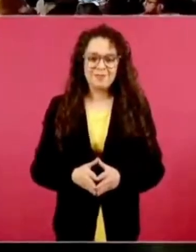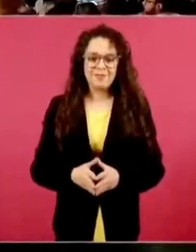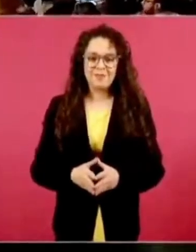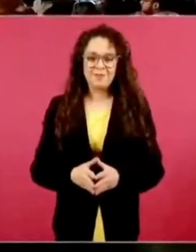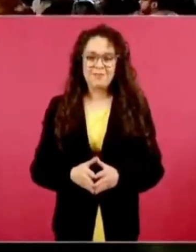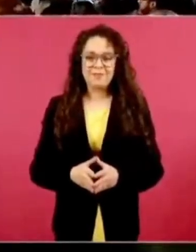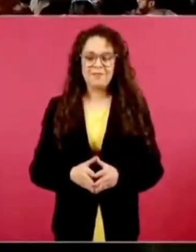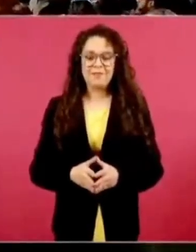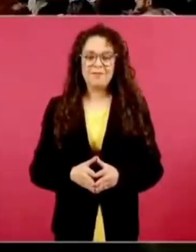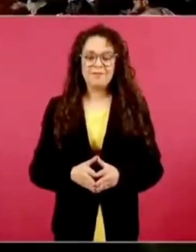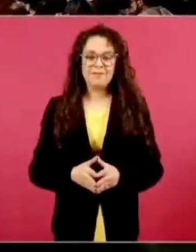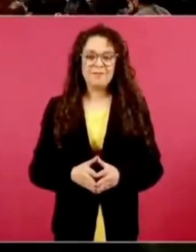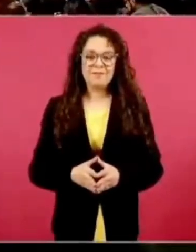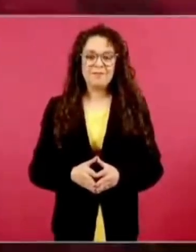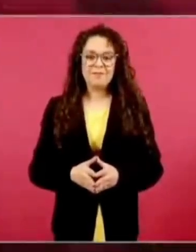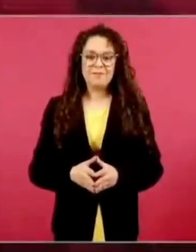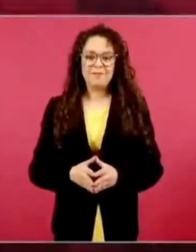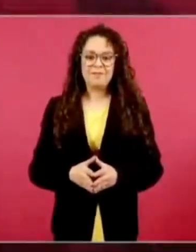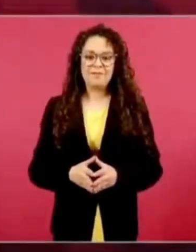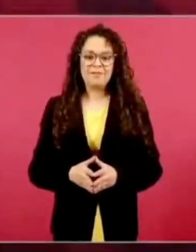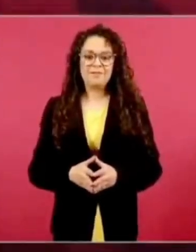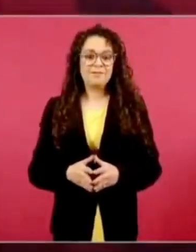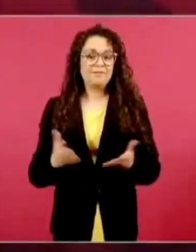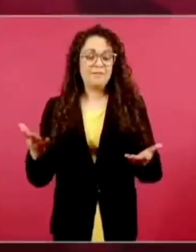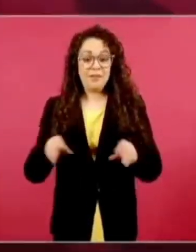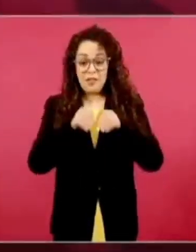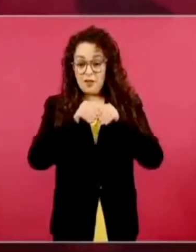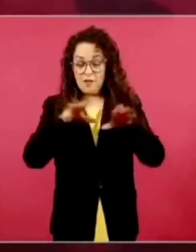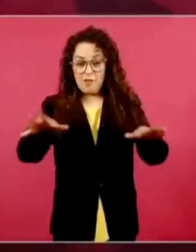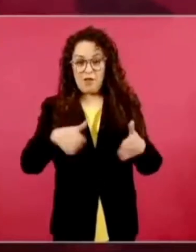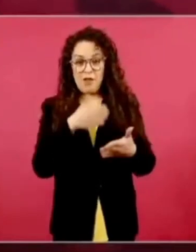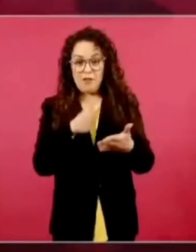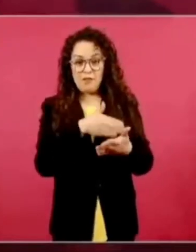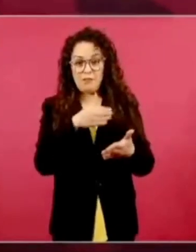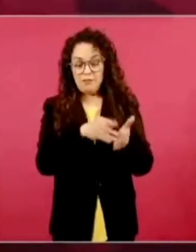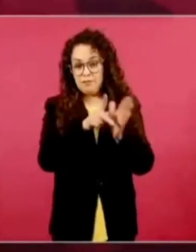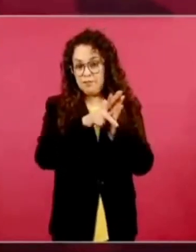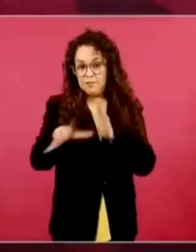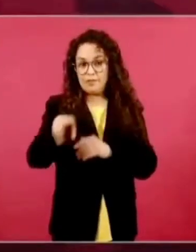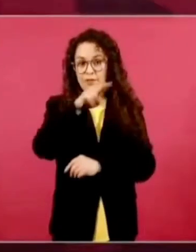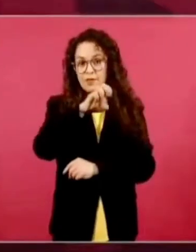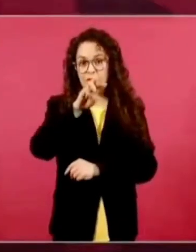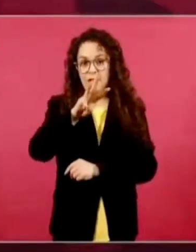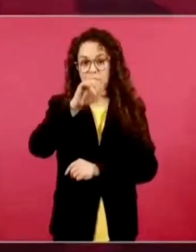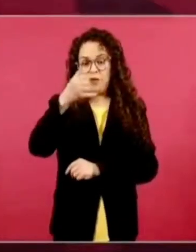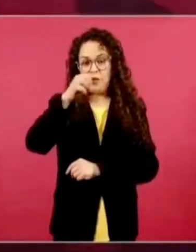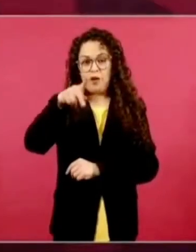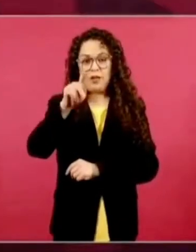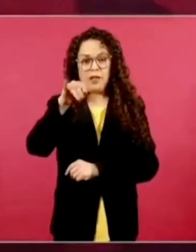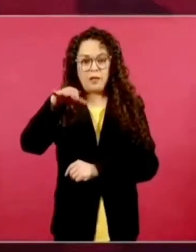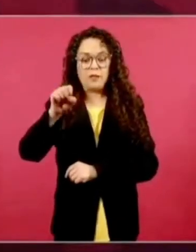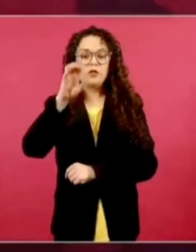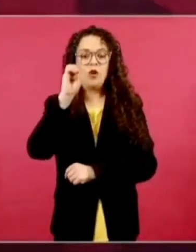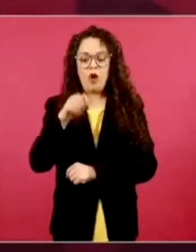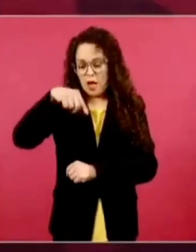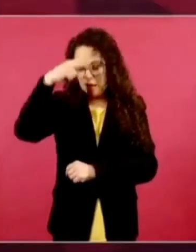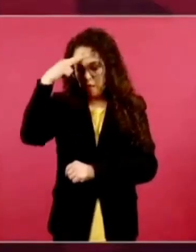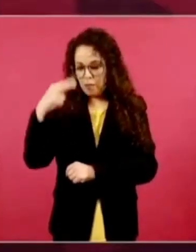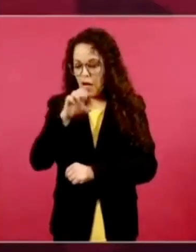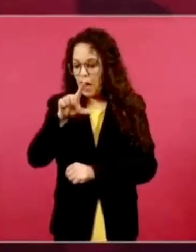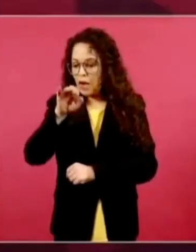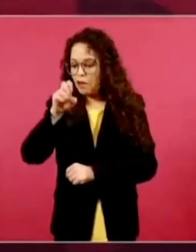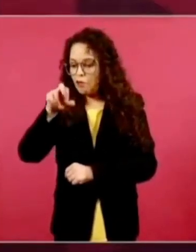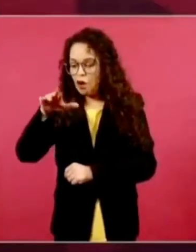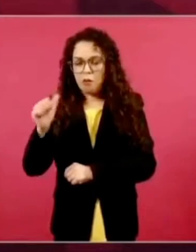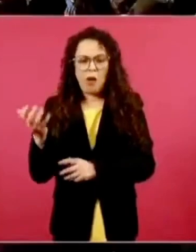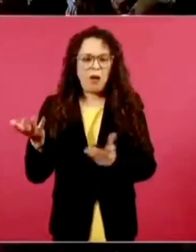sale algo en el New York Times, sale lo mismo en el Reforma, pues en una de esas